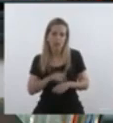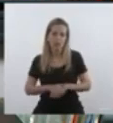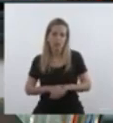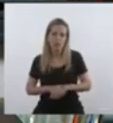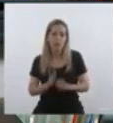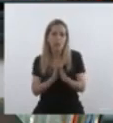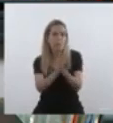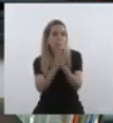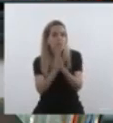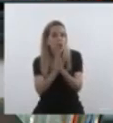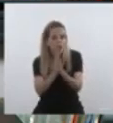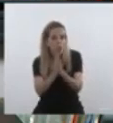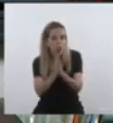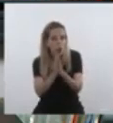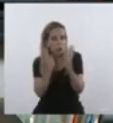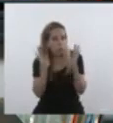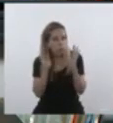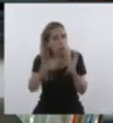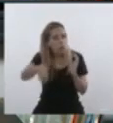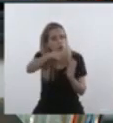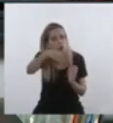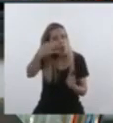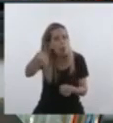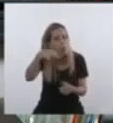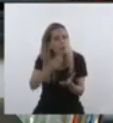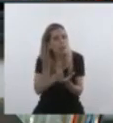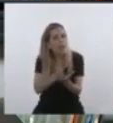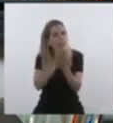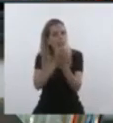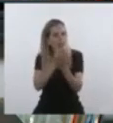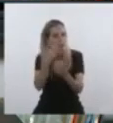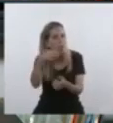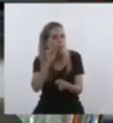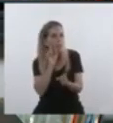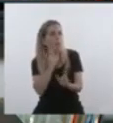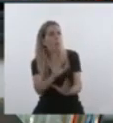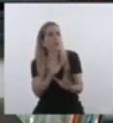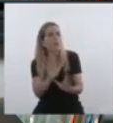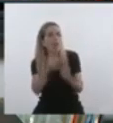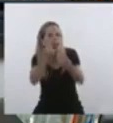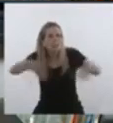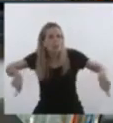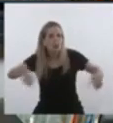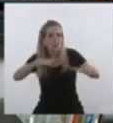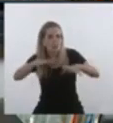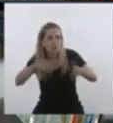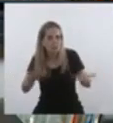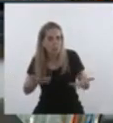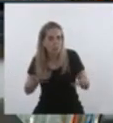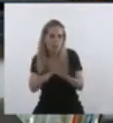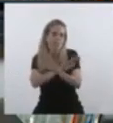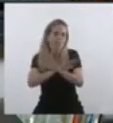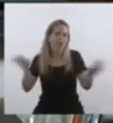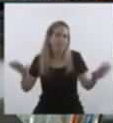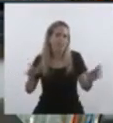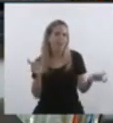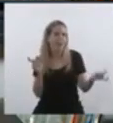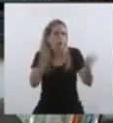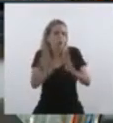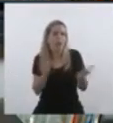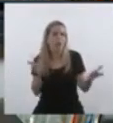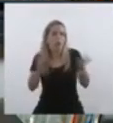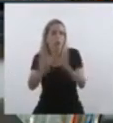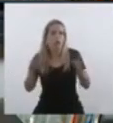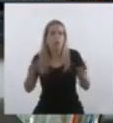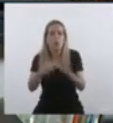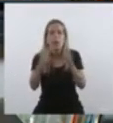Por favor, seamos estrictos, seamos cuidadosos. Terminemos con estas prácticas que hemos visto